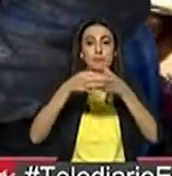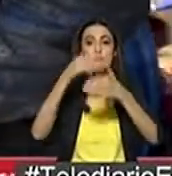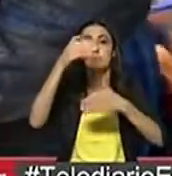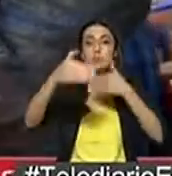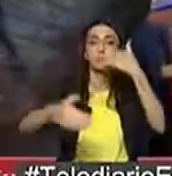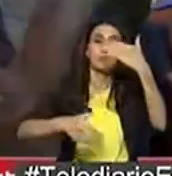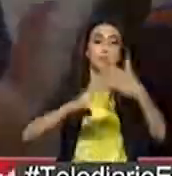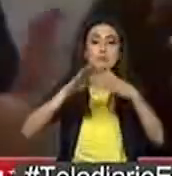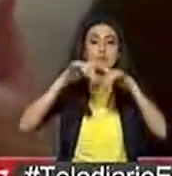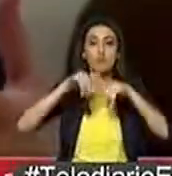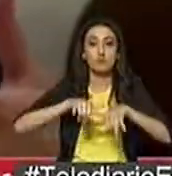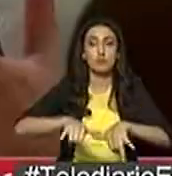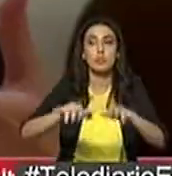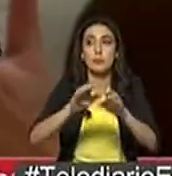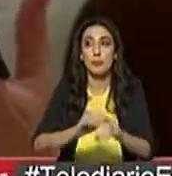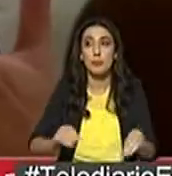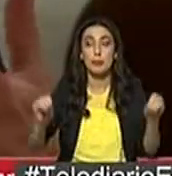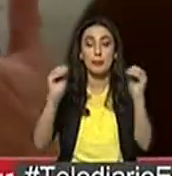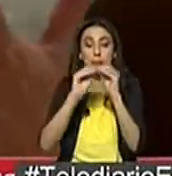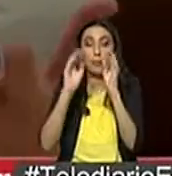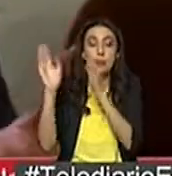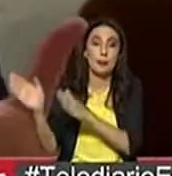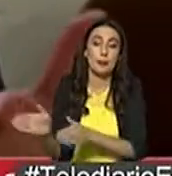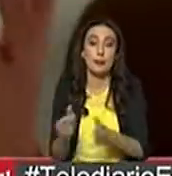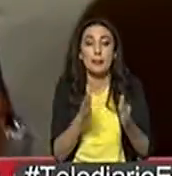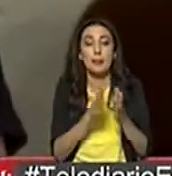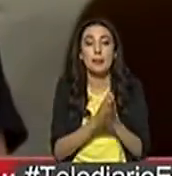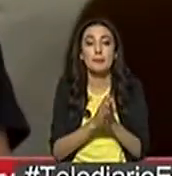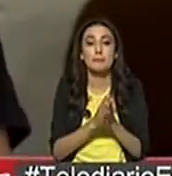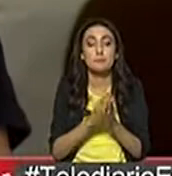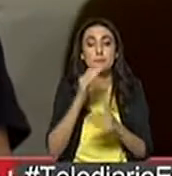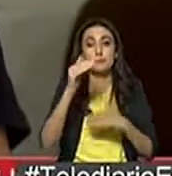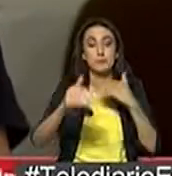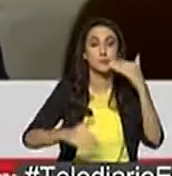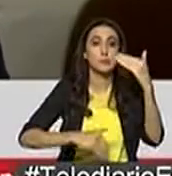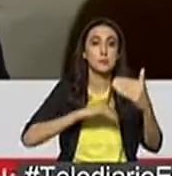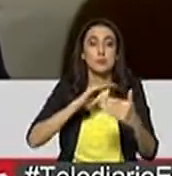festival. Finalmente, cuando la ciudad, como está sucediendo, se empodera,